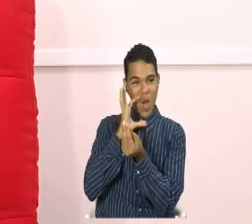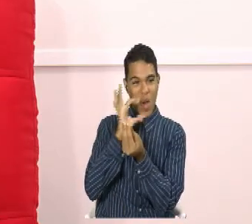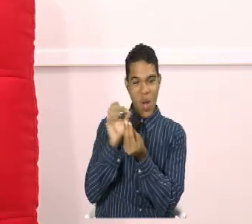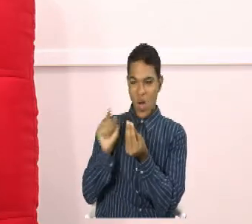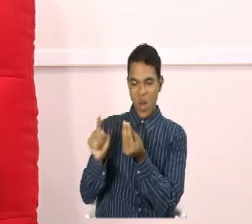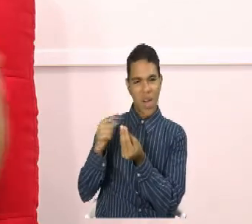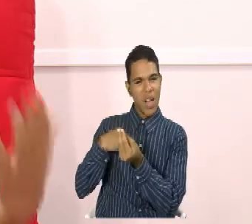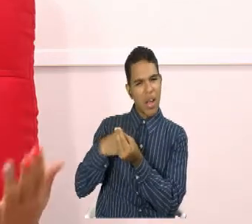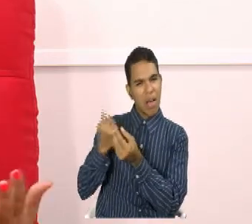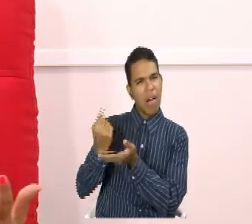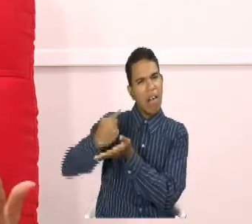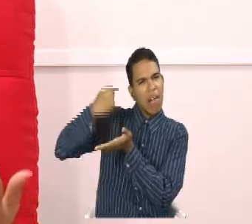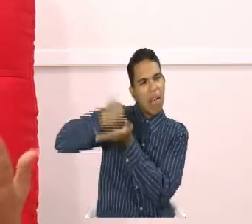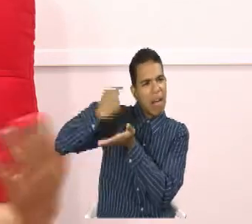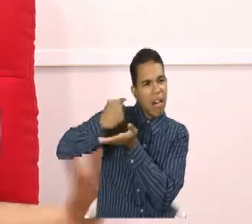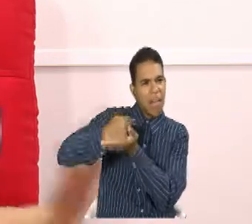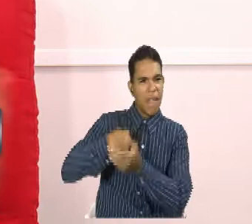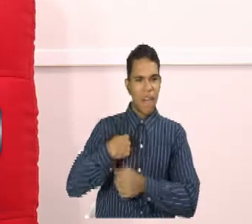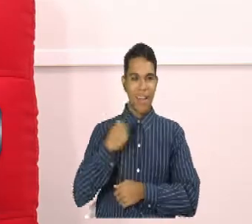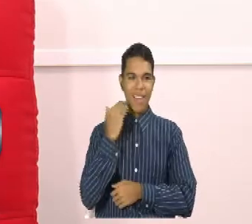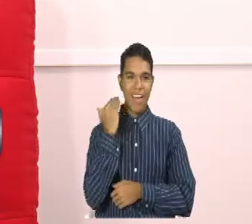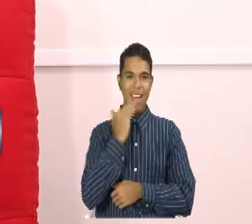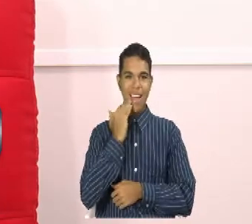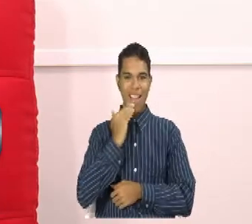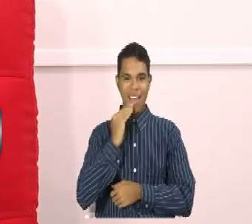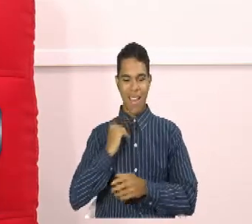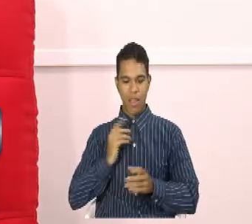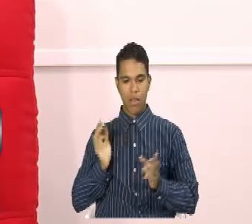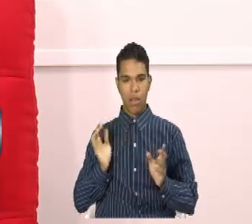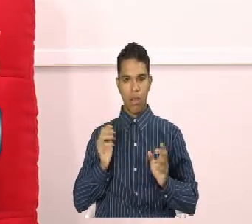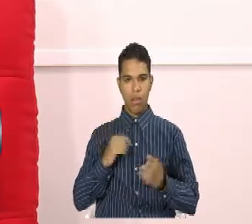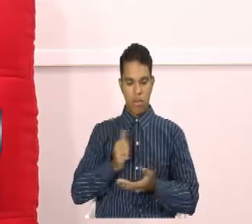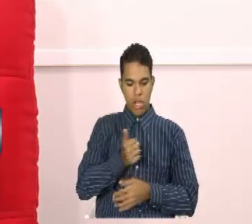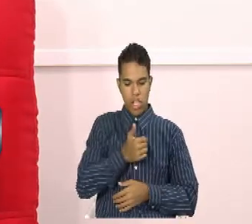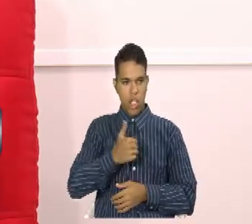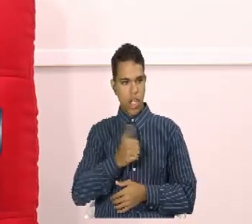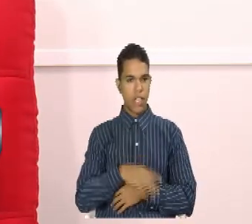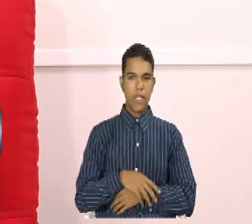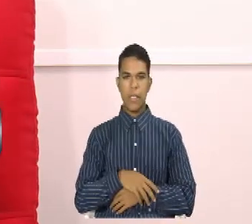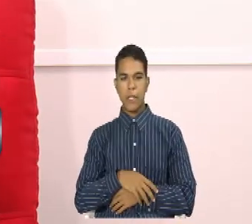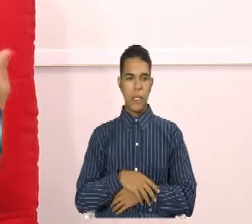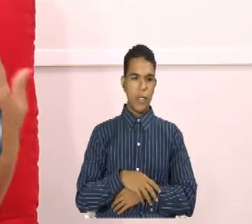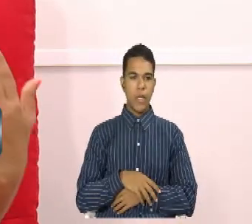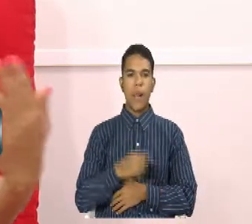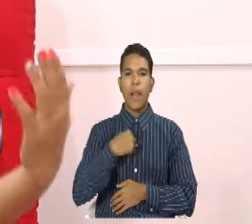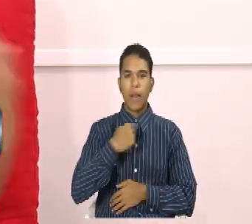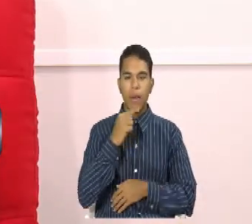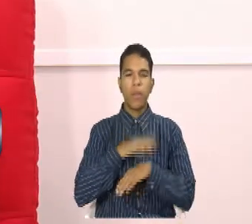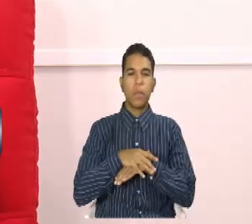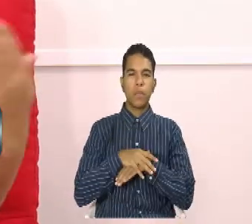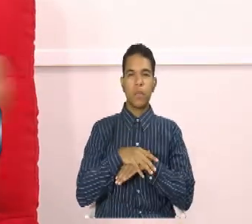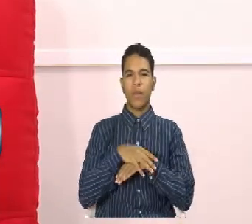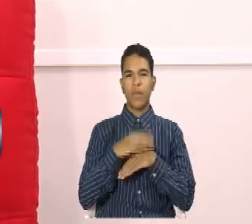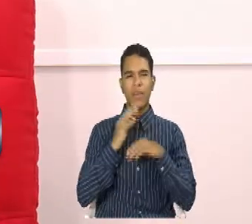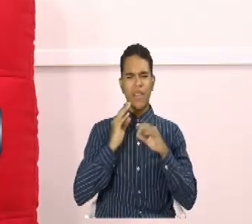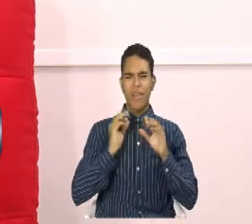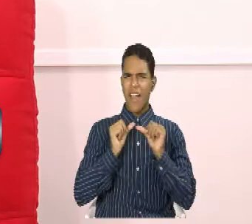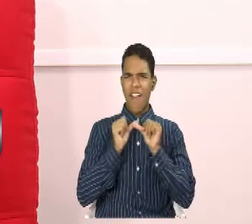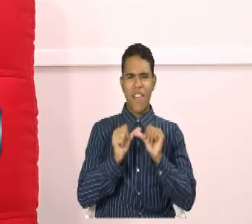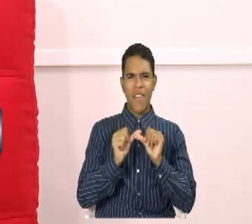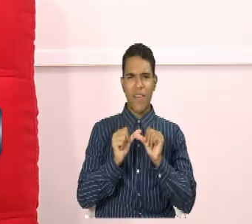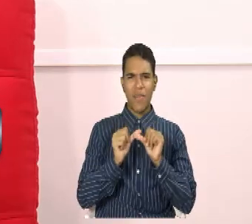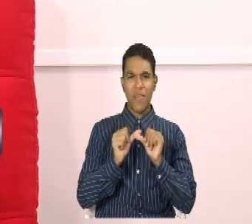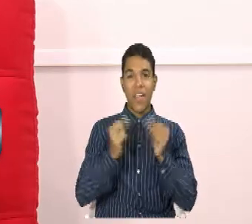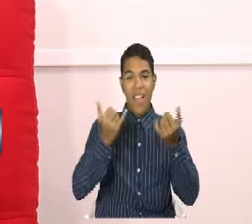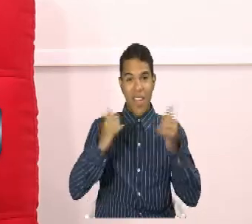porque dice: Isa, deja de moverte. Y es que cuando estoy presentando me quedo así como una estatua y cuando estoy ya en pausa comercial o